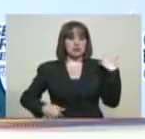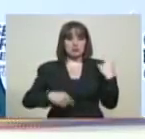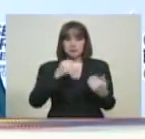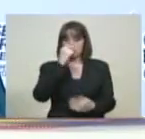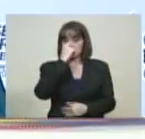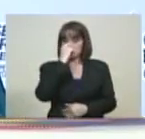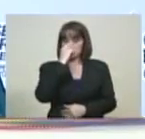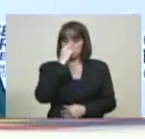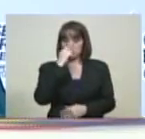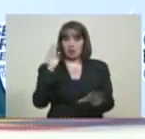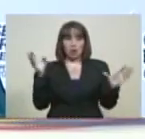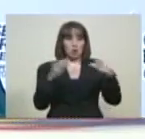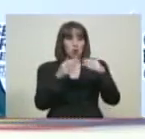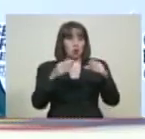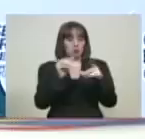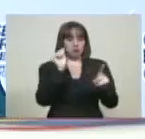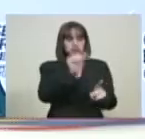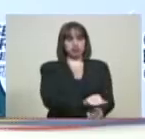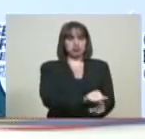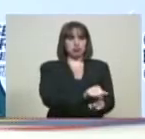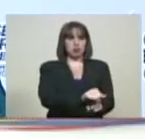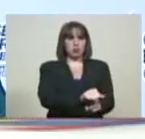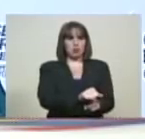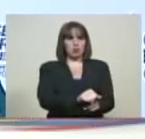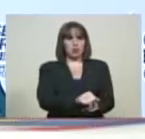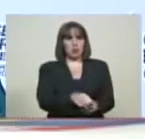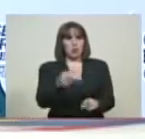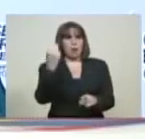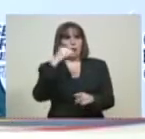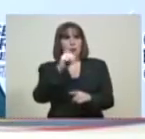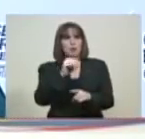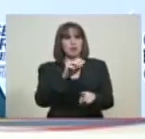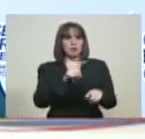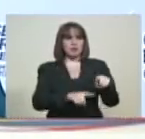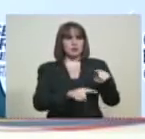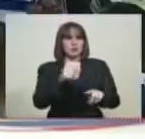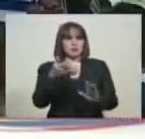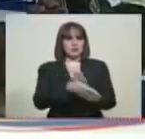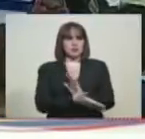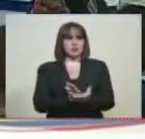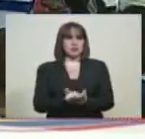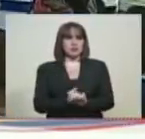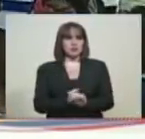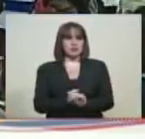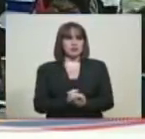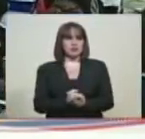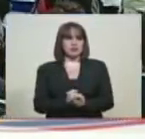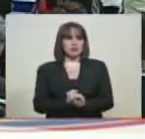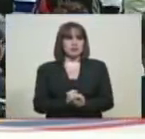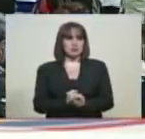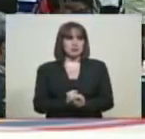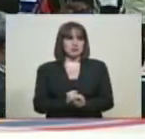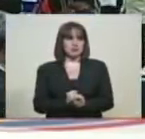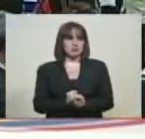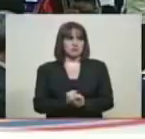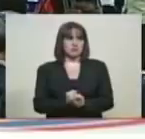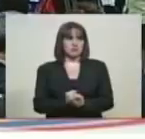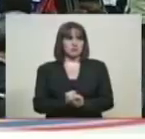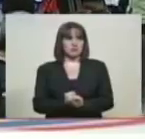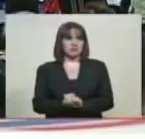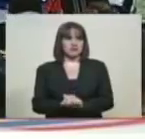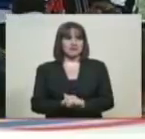que derrocó al gobierno de marcos pérez jiménez era un revolucionario para no citar